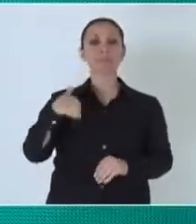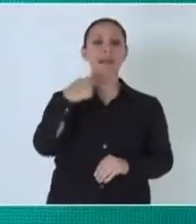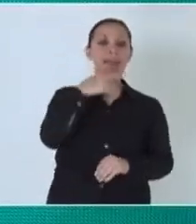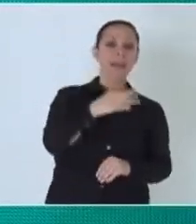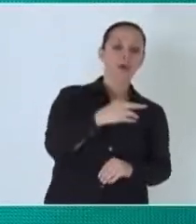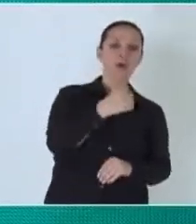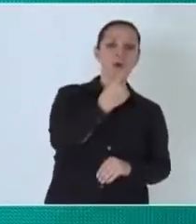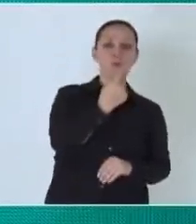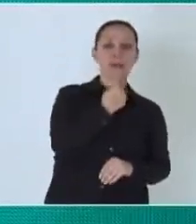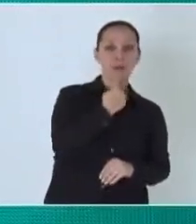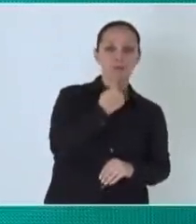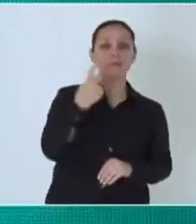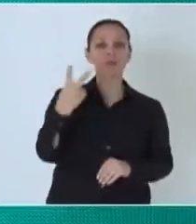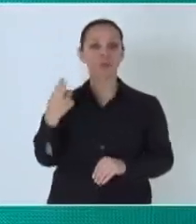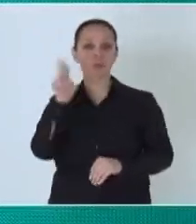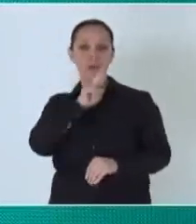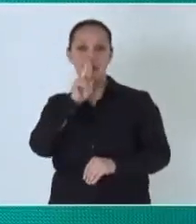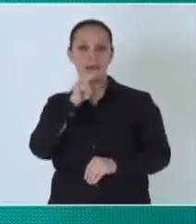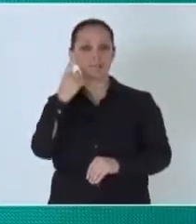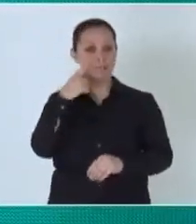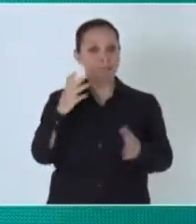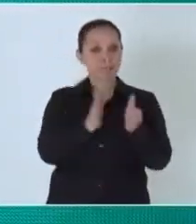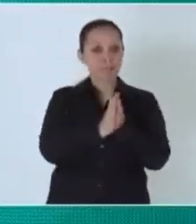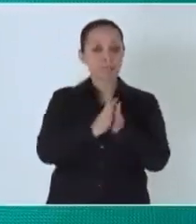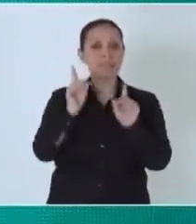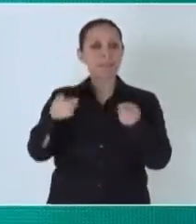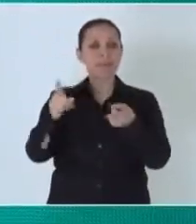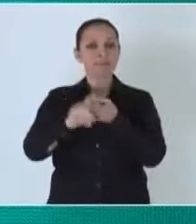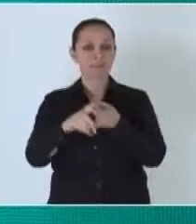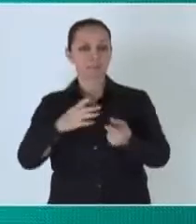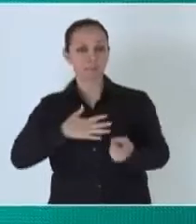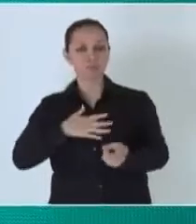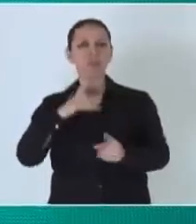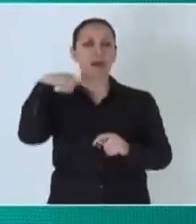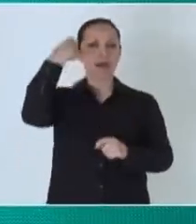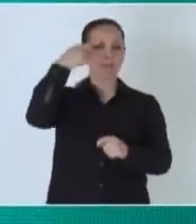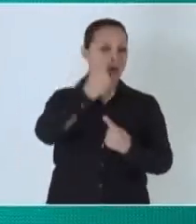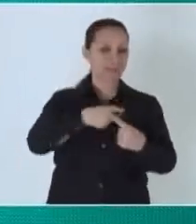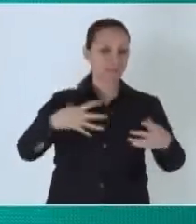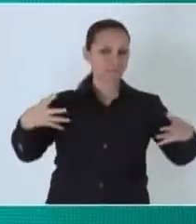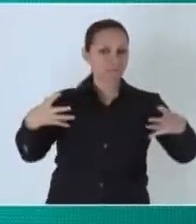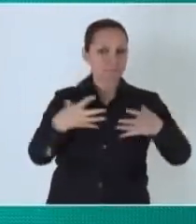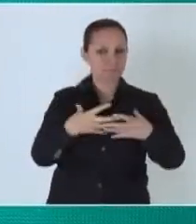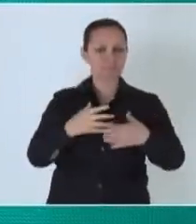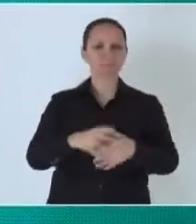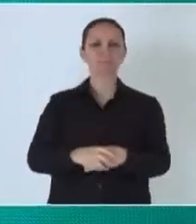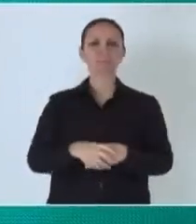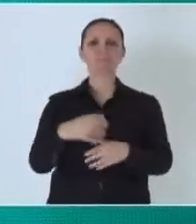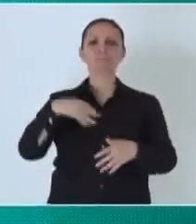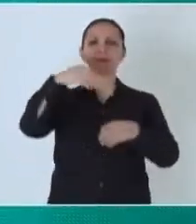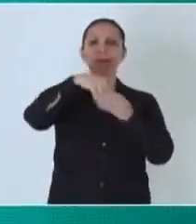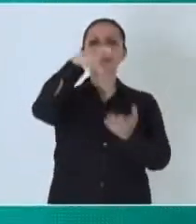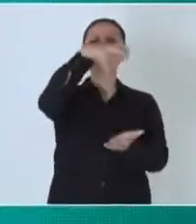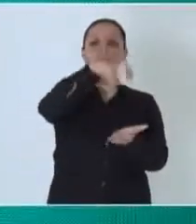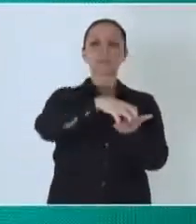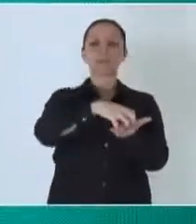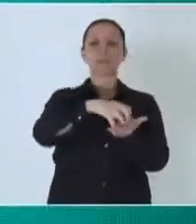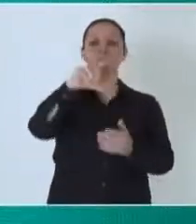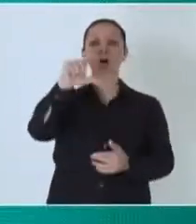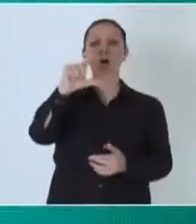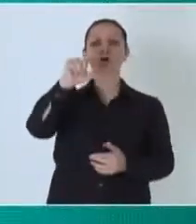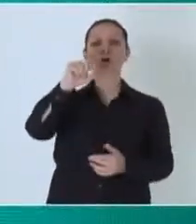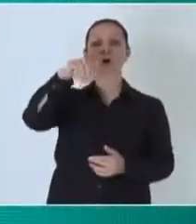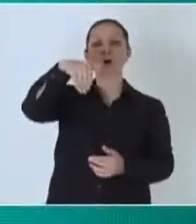dos hijas mujeres con quienes vivo actualmente junto mi marido y mis mascotas íntegro el centro cultural comunarte un espacio